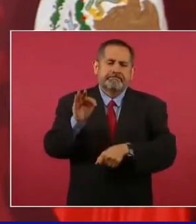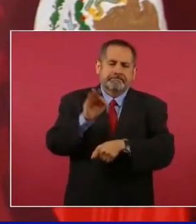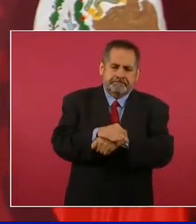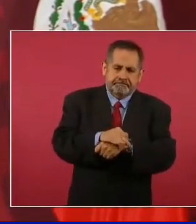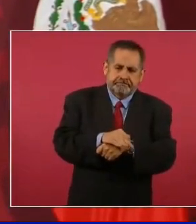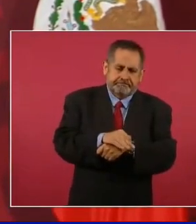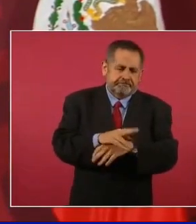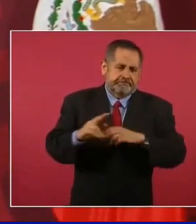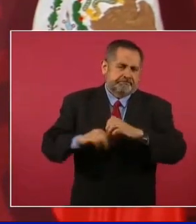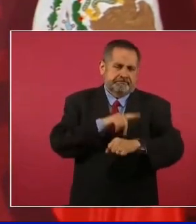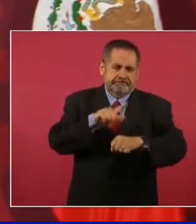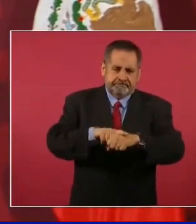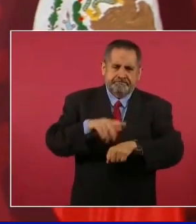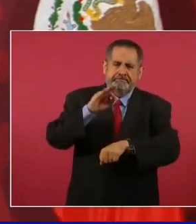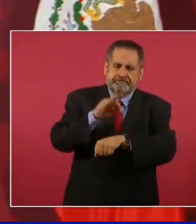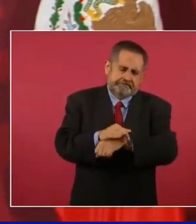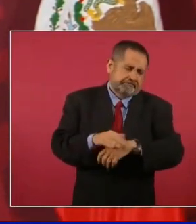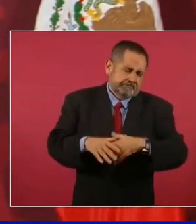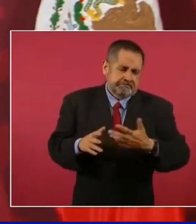nacional,